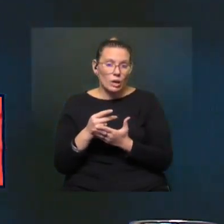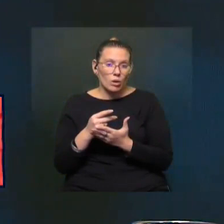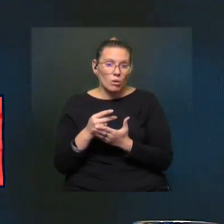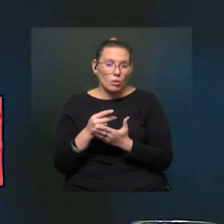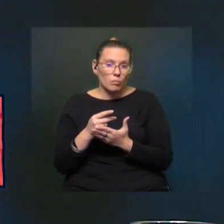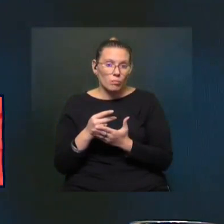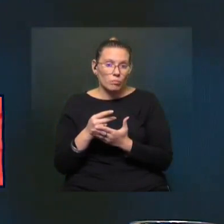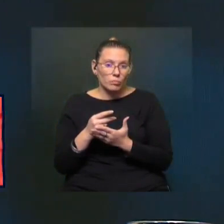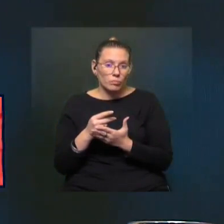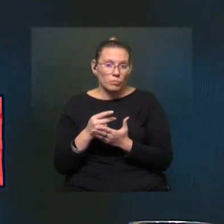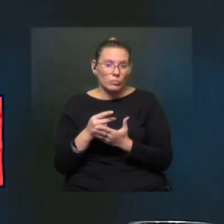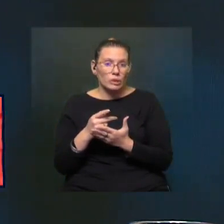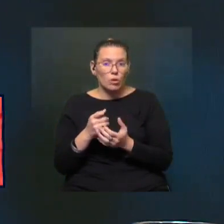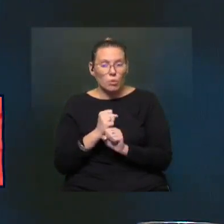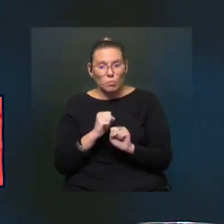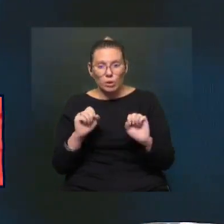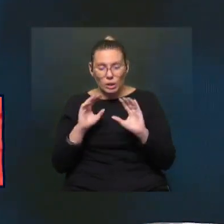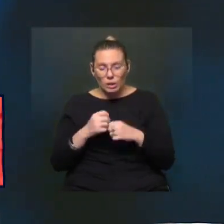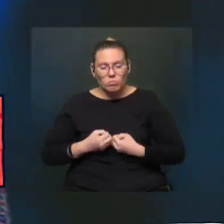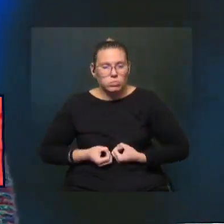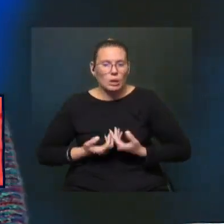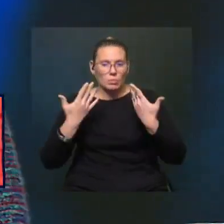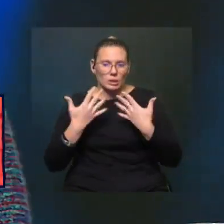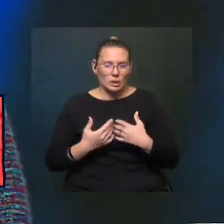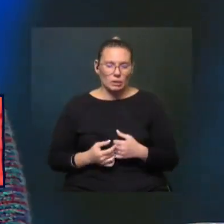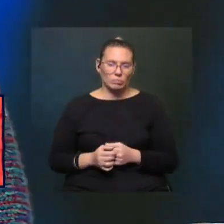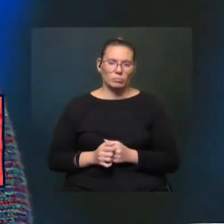de canalizar cosas